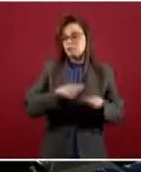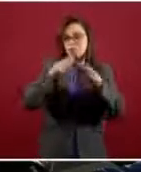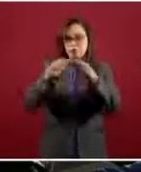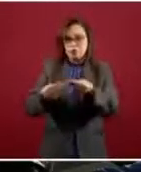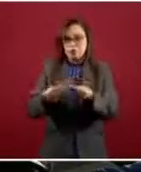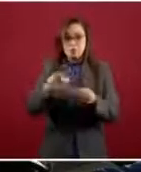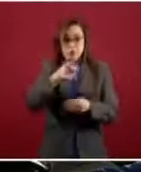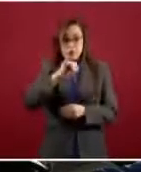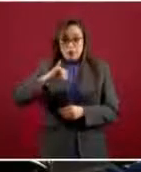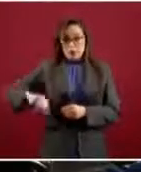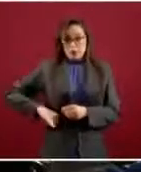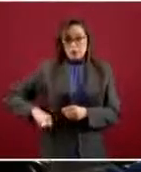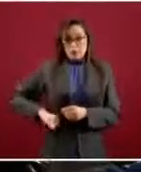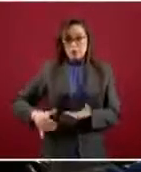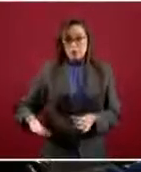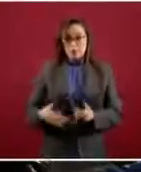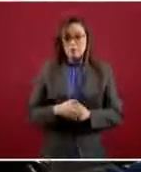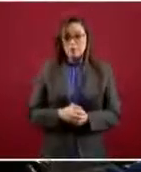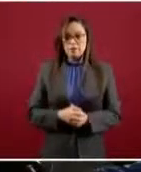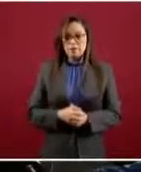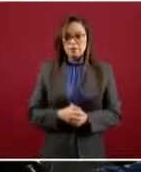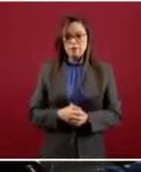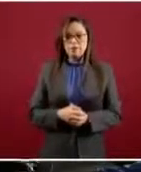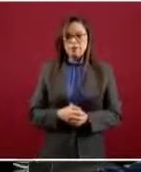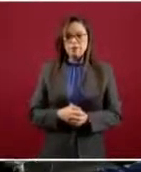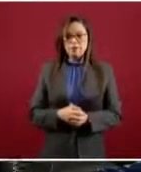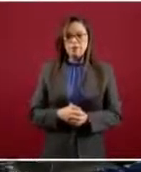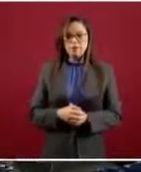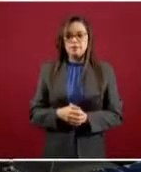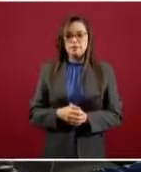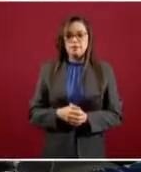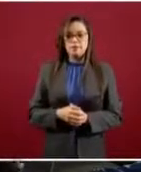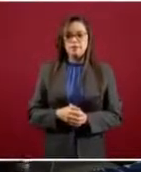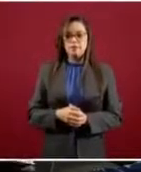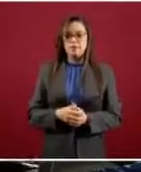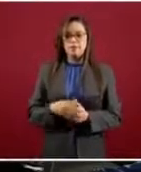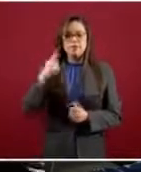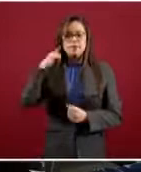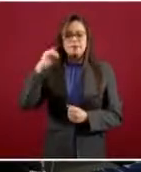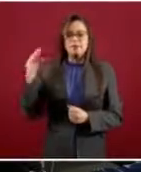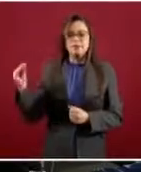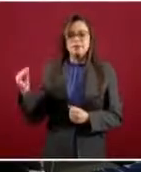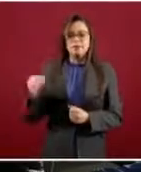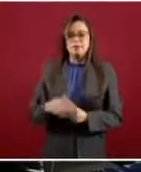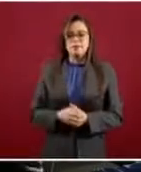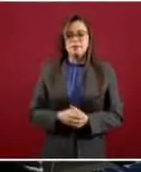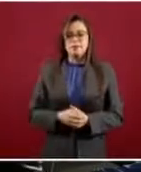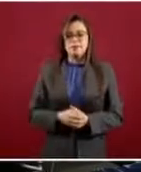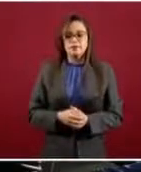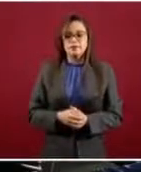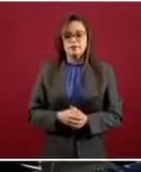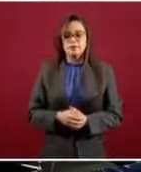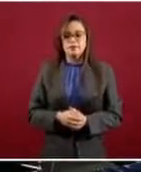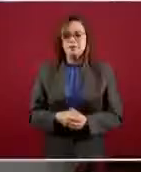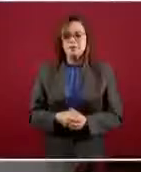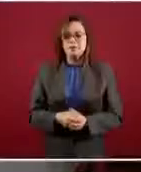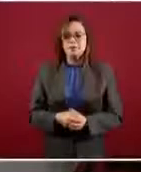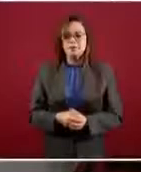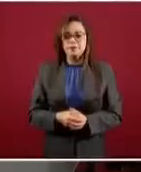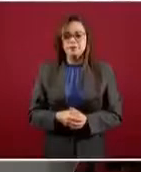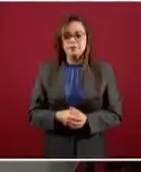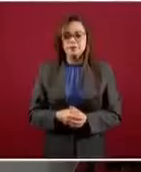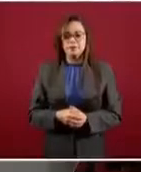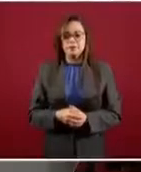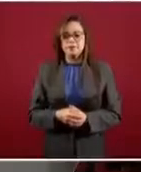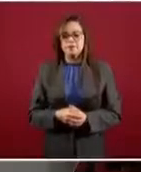les interesa, en un enfoque altruista. Bueno. No buscan lucrar, buscan cooperar. Correcto. Le pido, si es